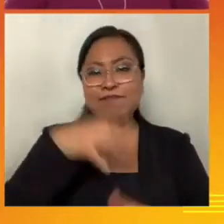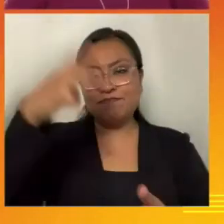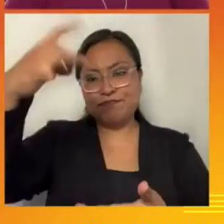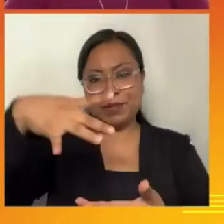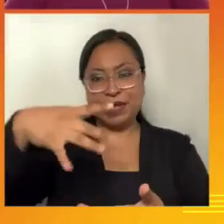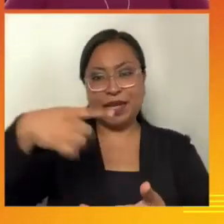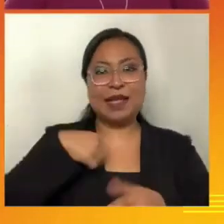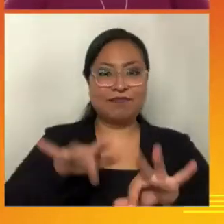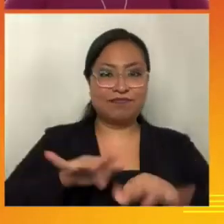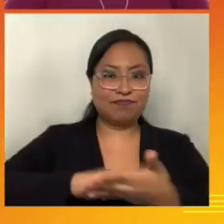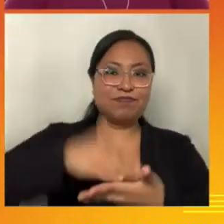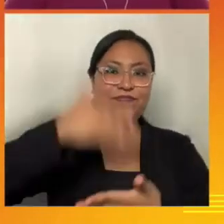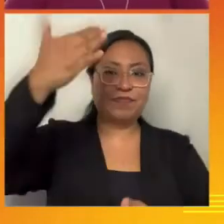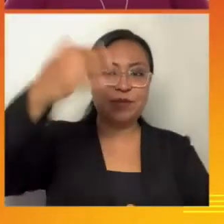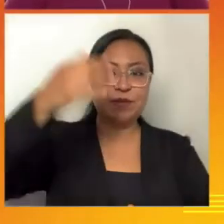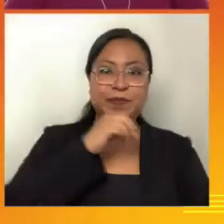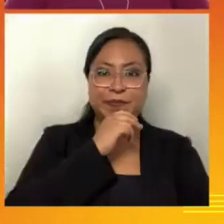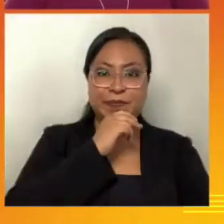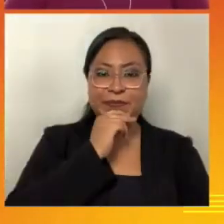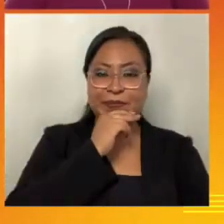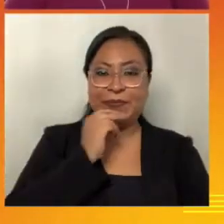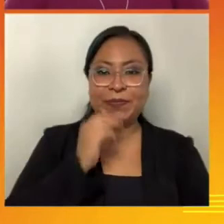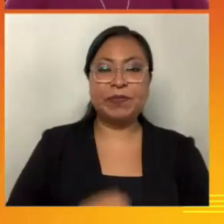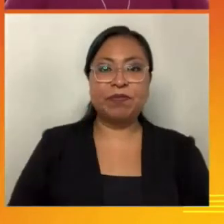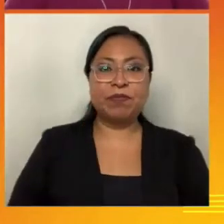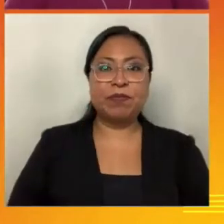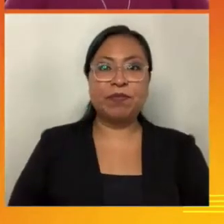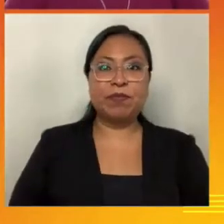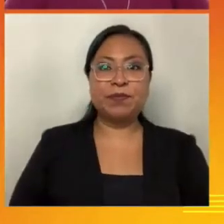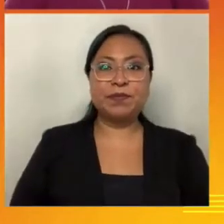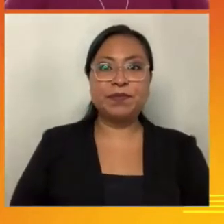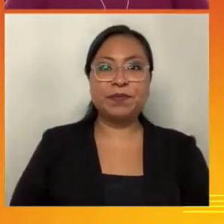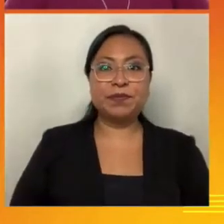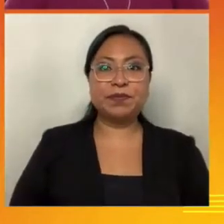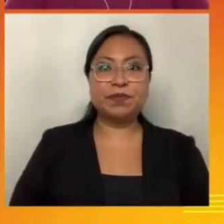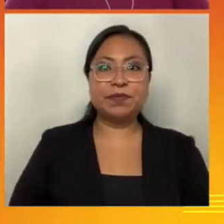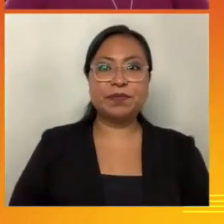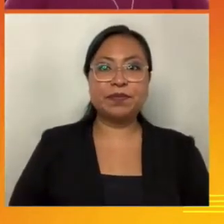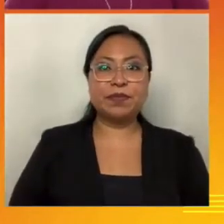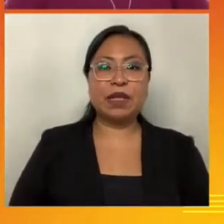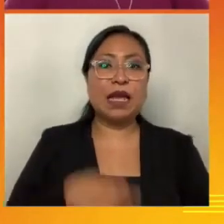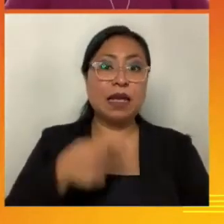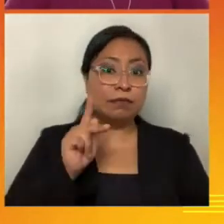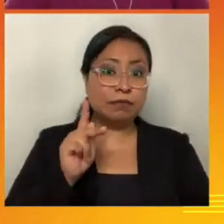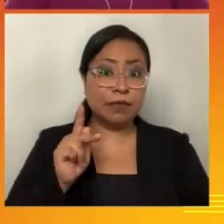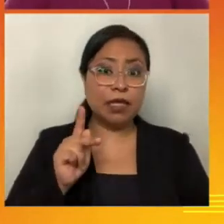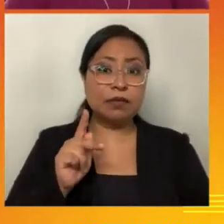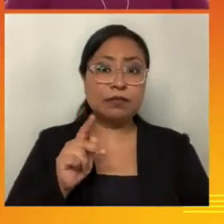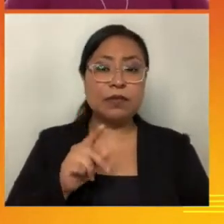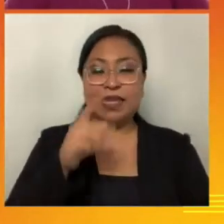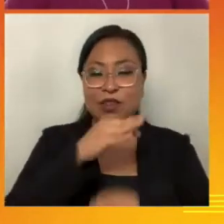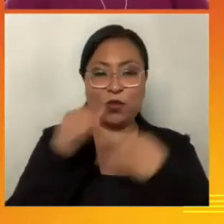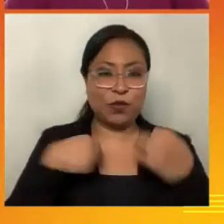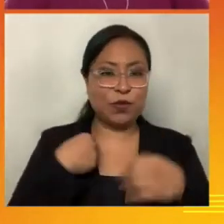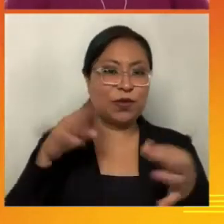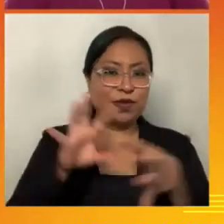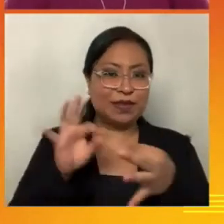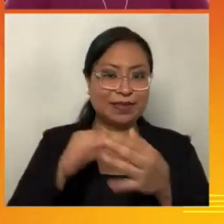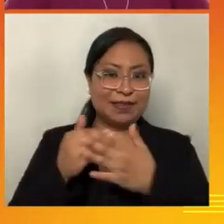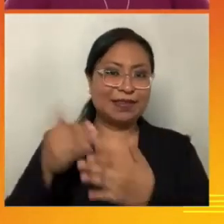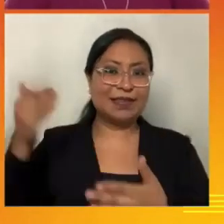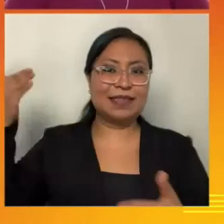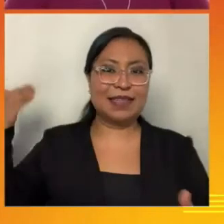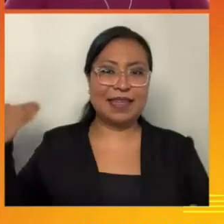equipo normal, como de siempre. Pero digamos que por todo esto que ya mencioné al inicio y toda